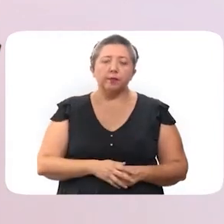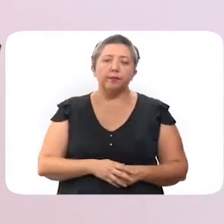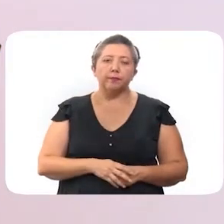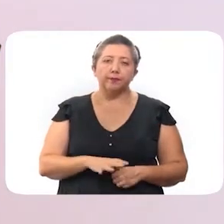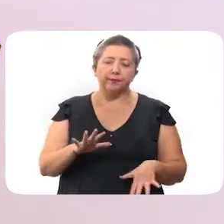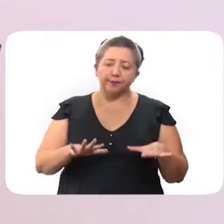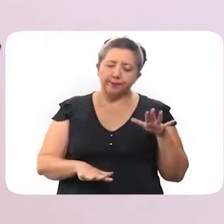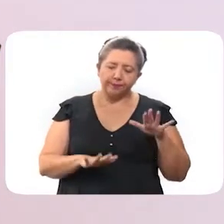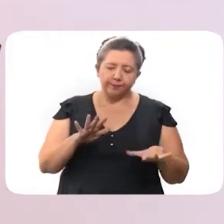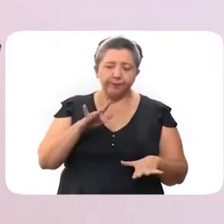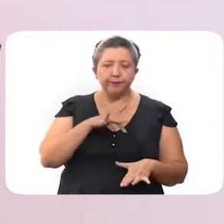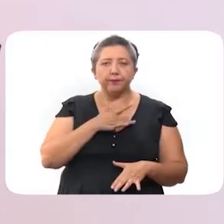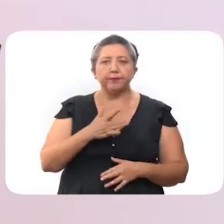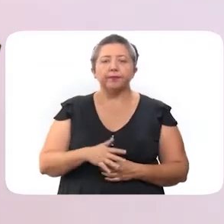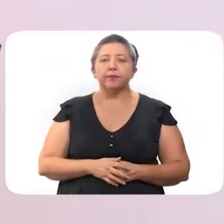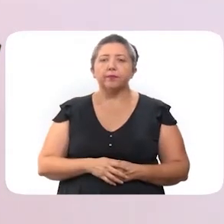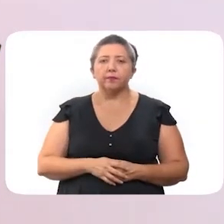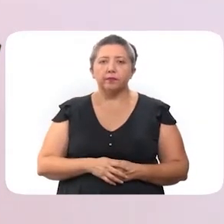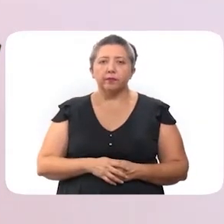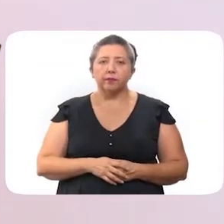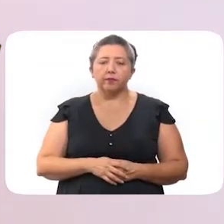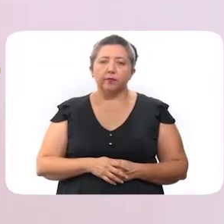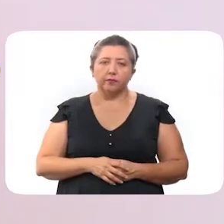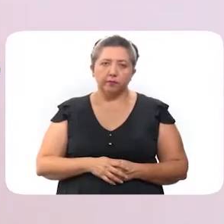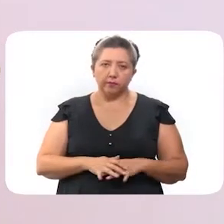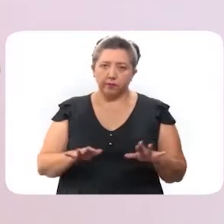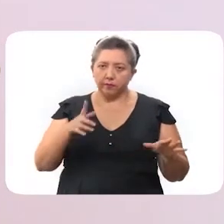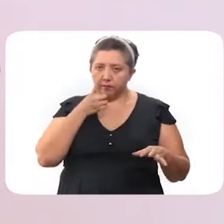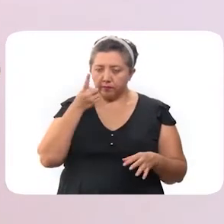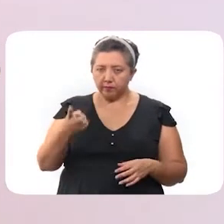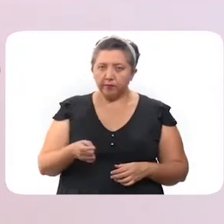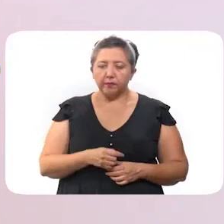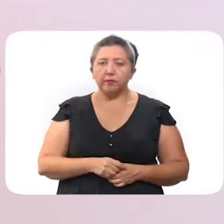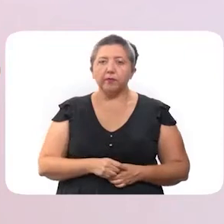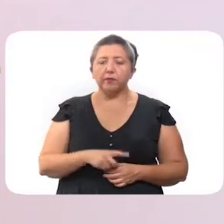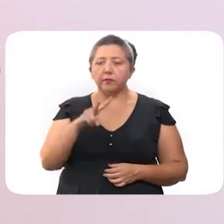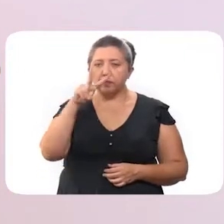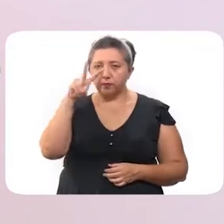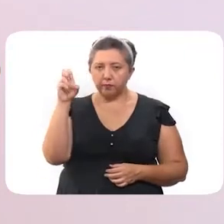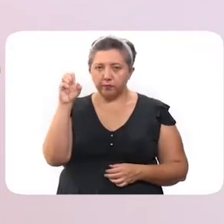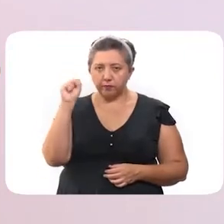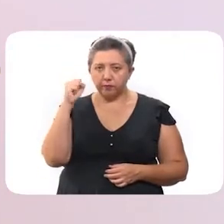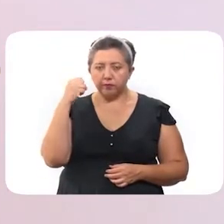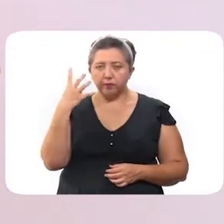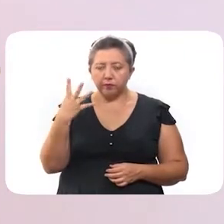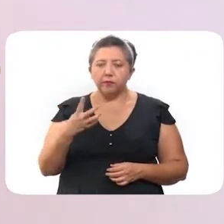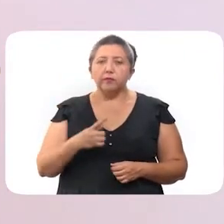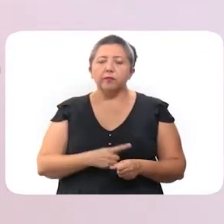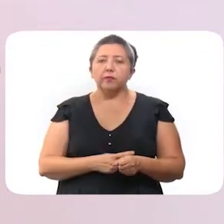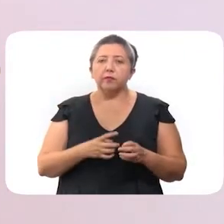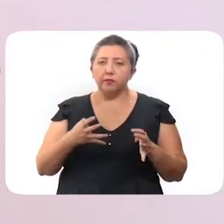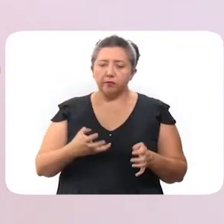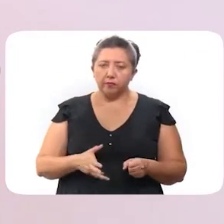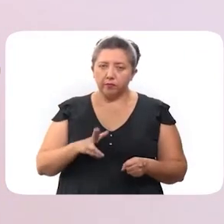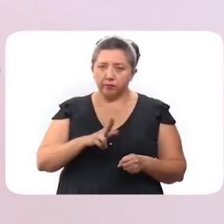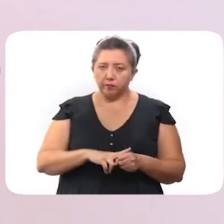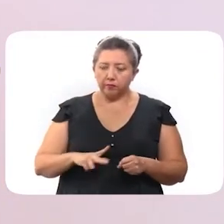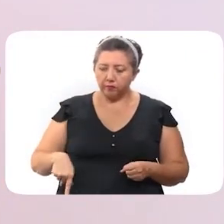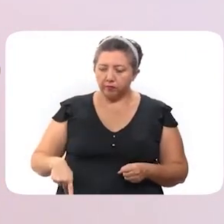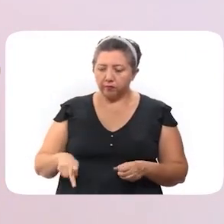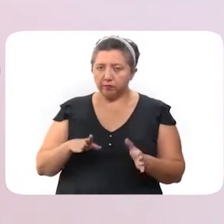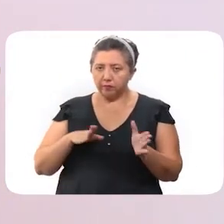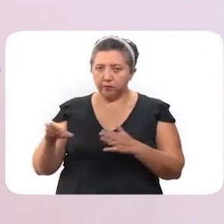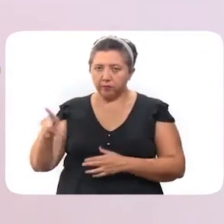de Yucatán. Presentan síntomas leves. Como ya se mencionó, 264 de los casos positivos están